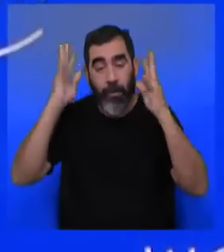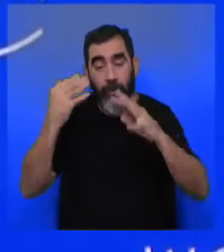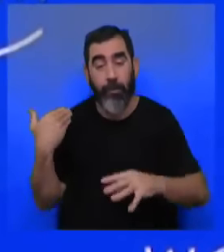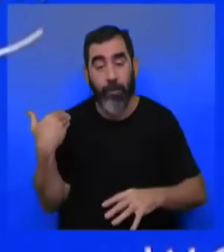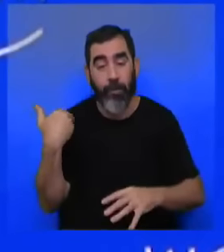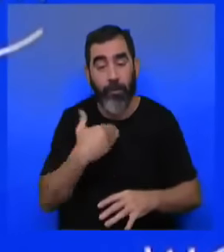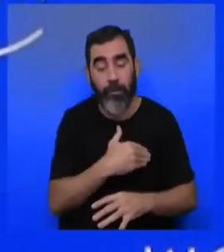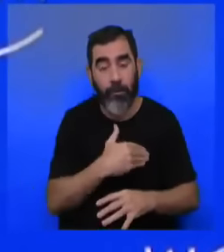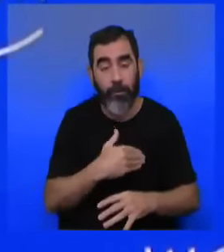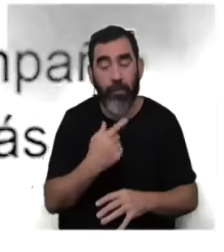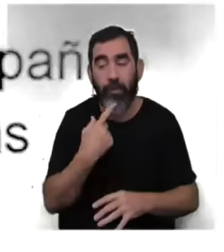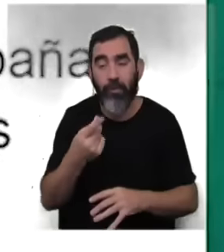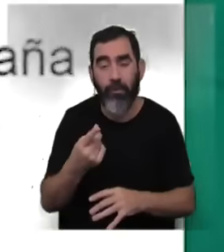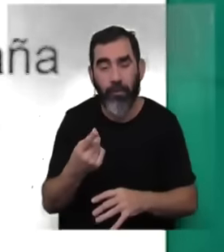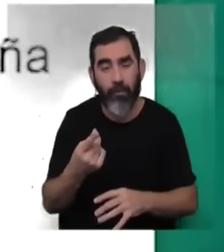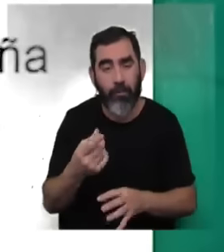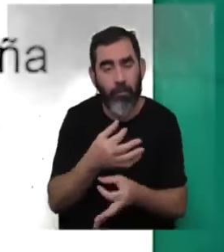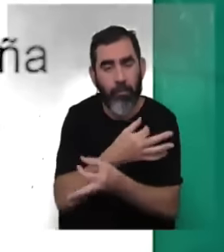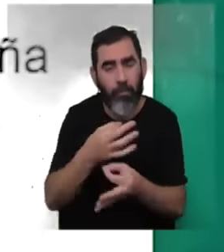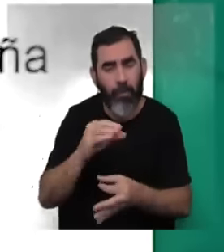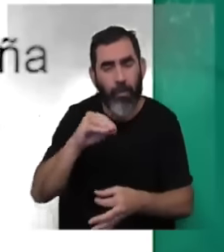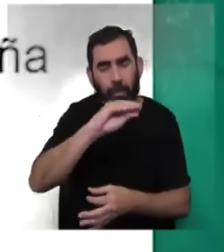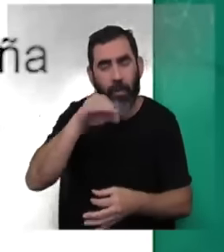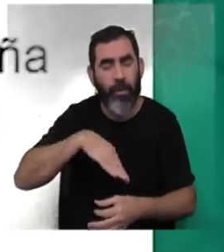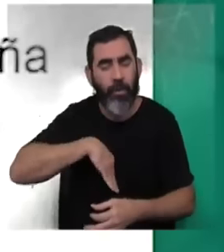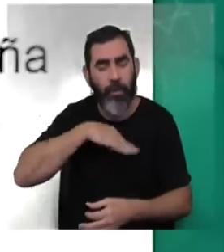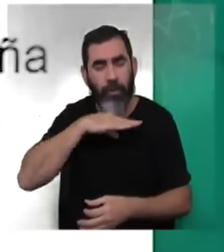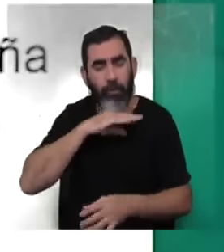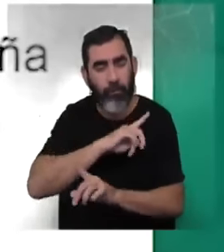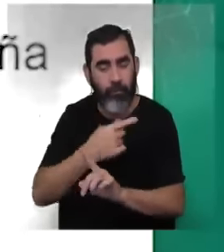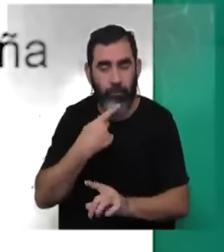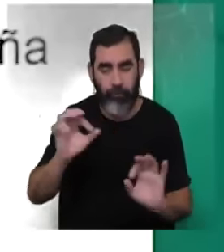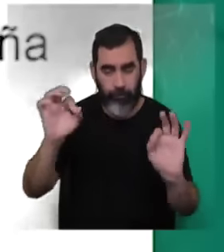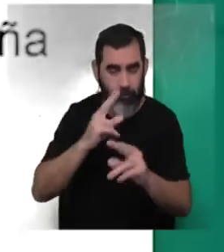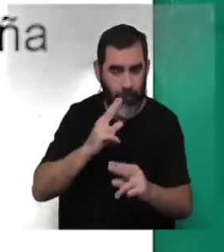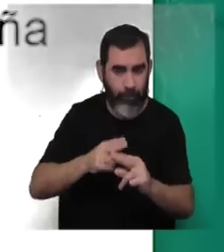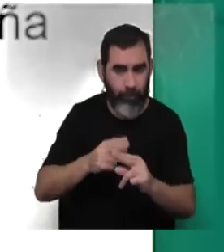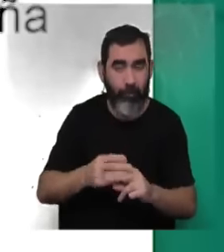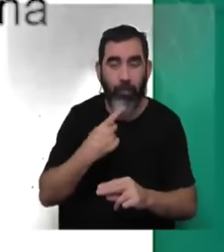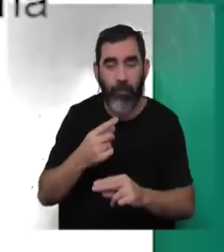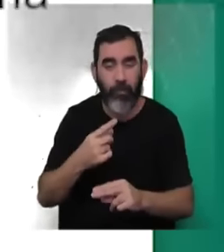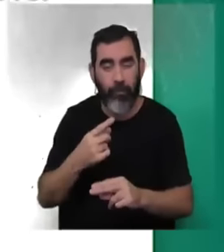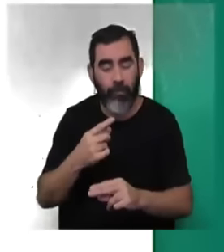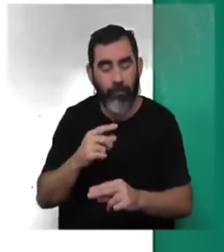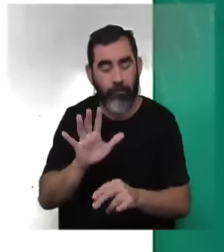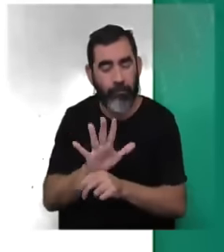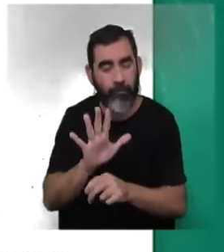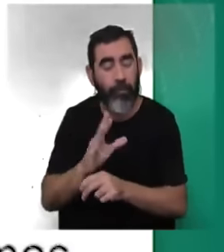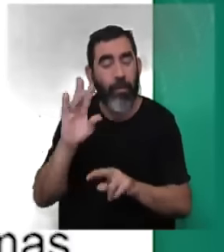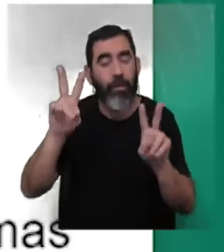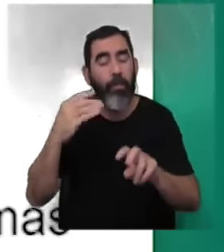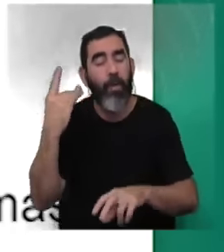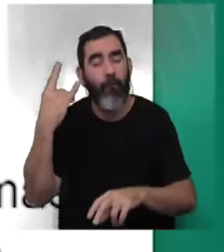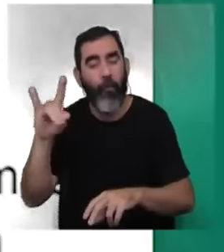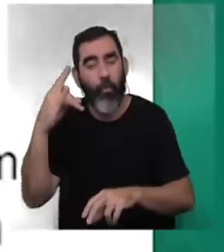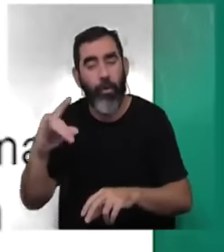Miley comenzó haciendo referencia a un perfecto dinosaurio idiota a quien no identificó y de quien dijo se come la curva en el caso Bolivia